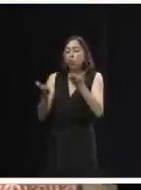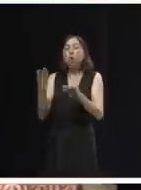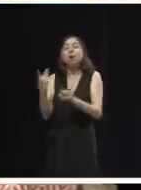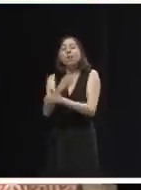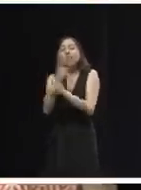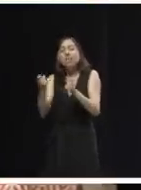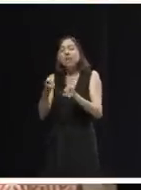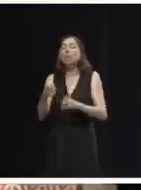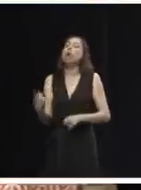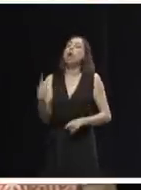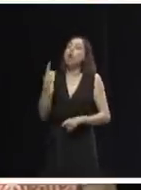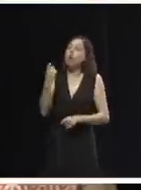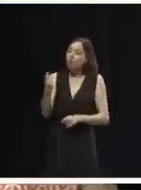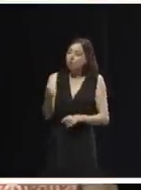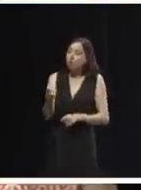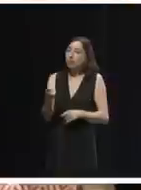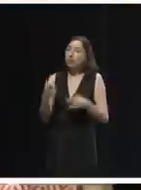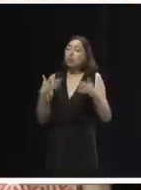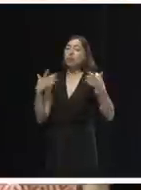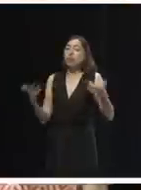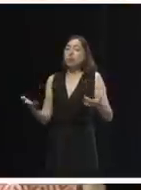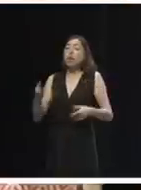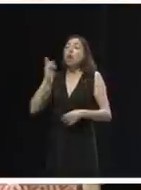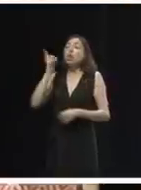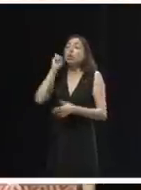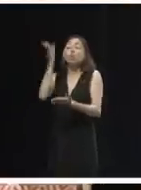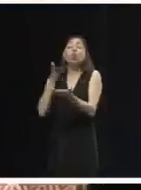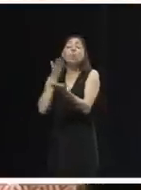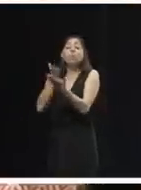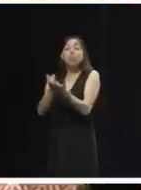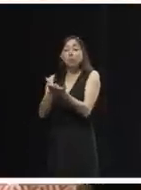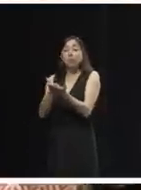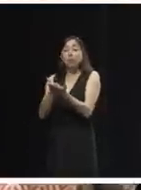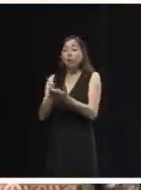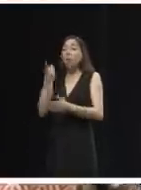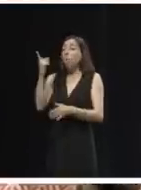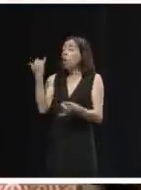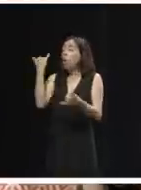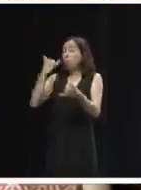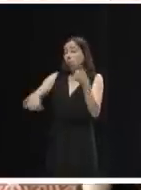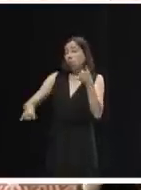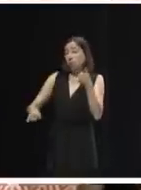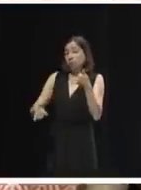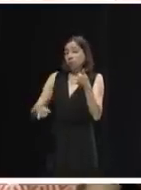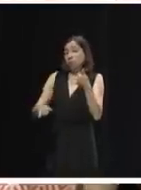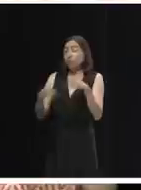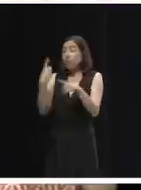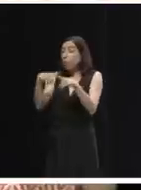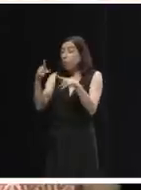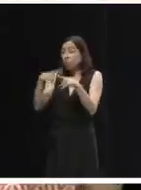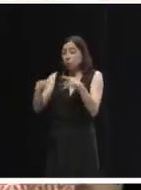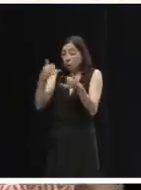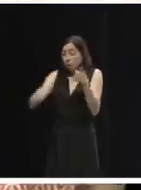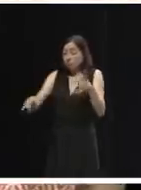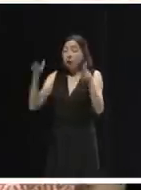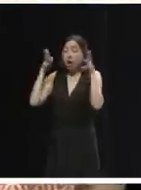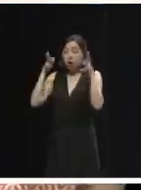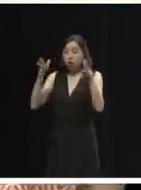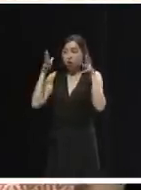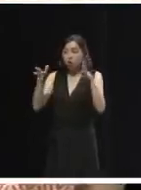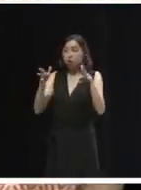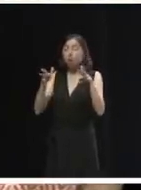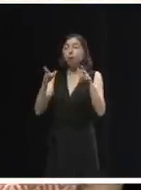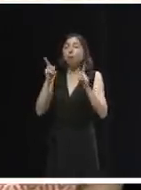de lo que es preciso. Así que solo les pido una última cosa, una última recomendación.